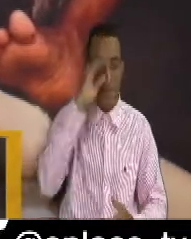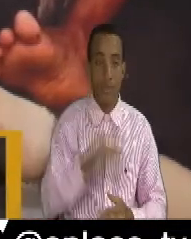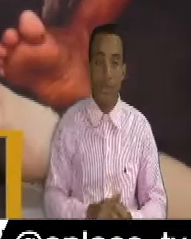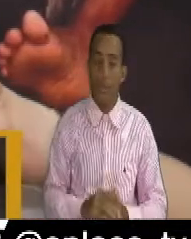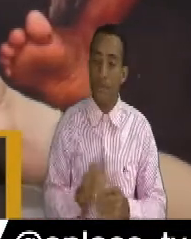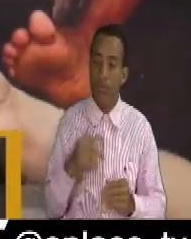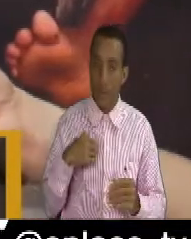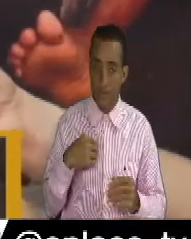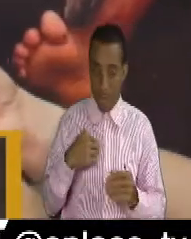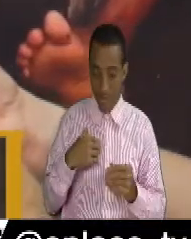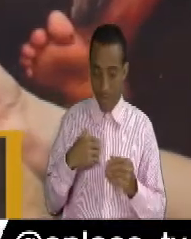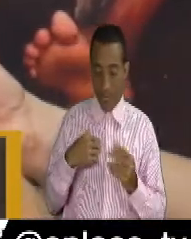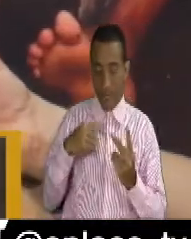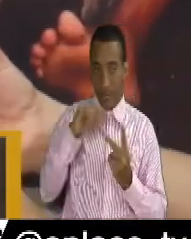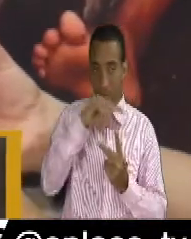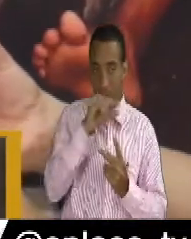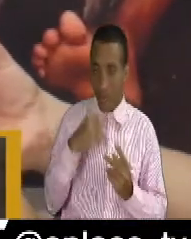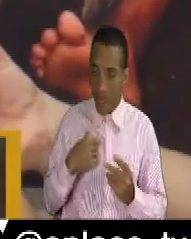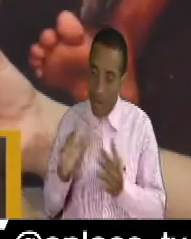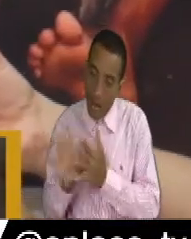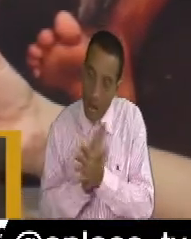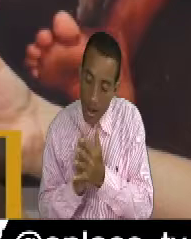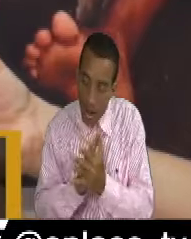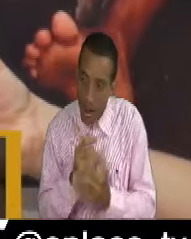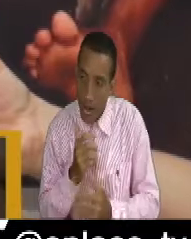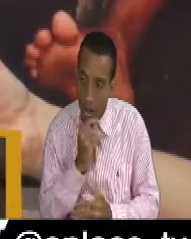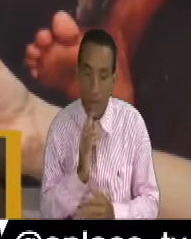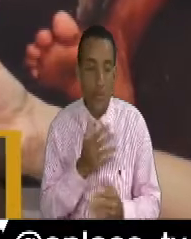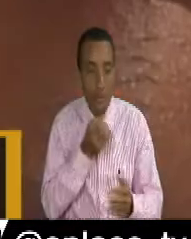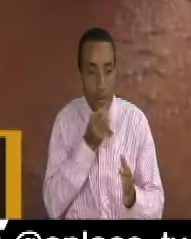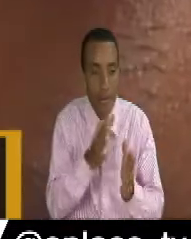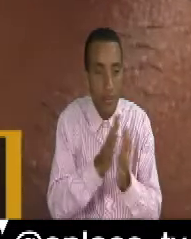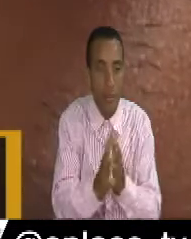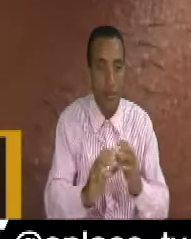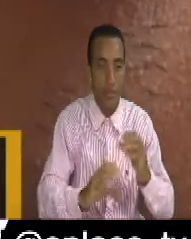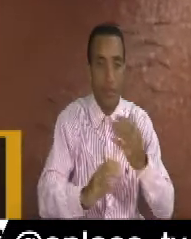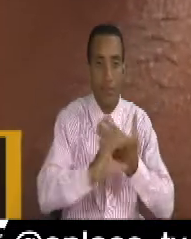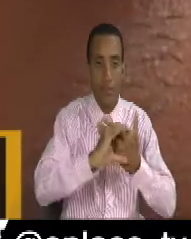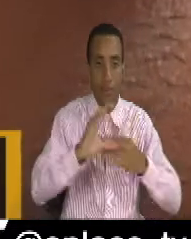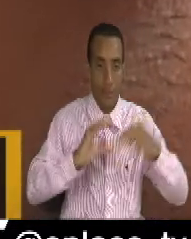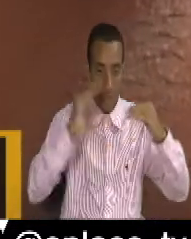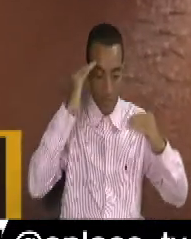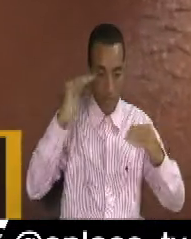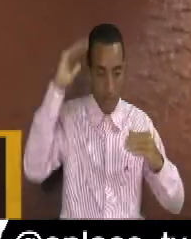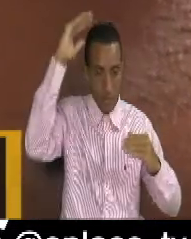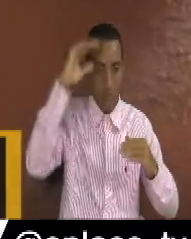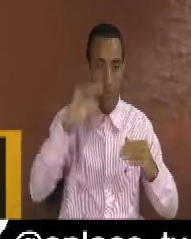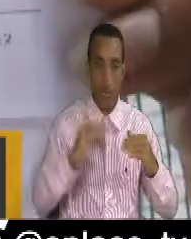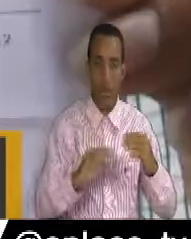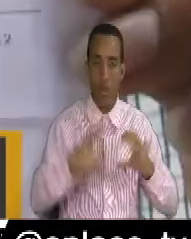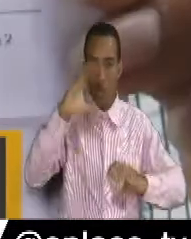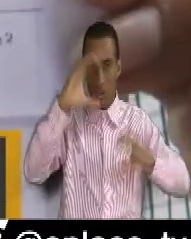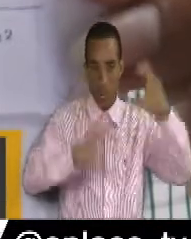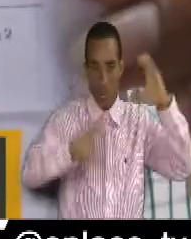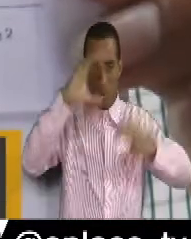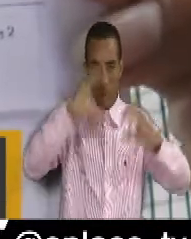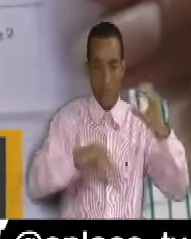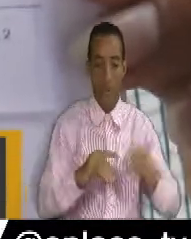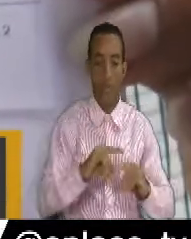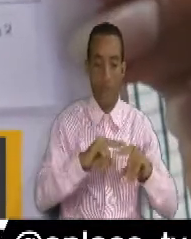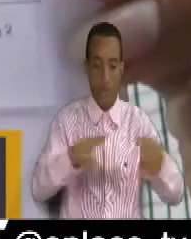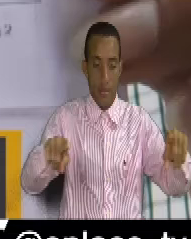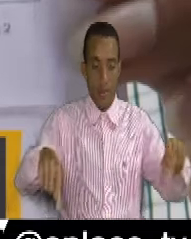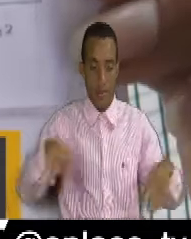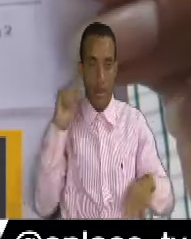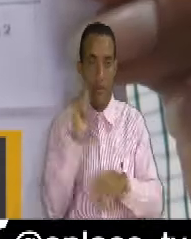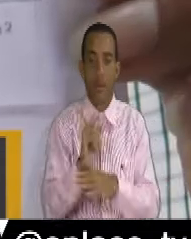recepciona la denuncia y la radica efectivamente en la Procuraduría y en Fiscalía General para que den una orden a medicina legal